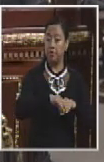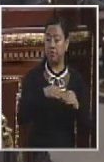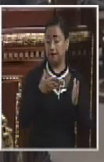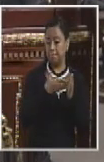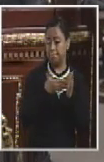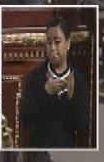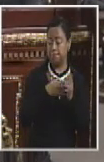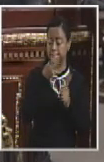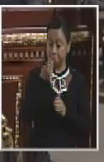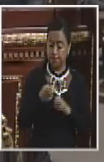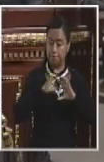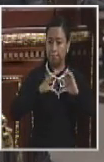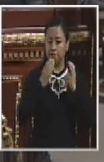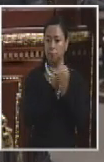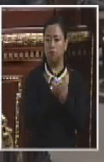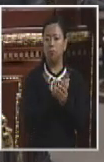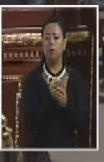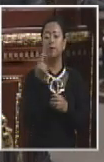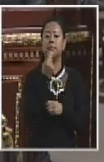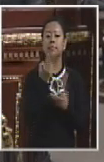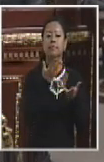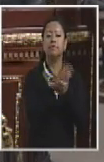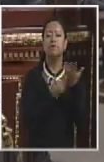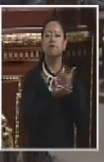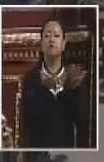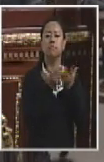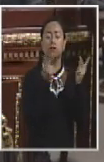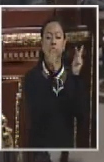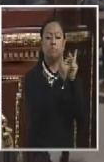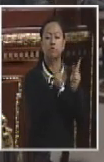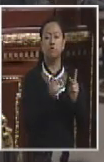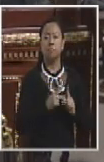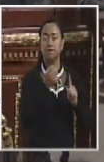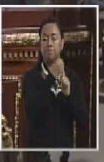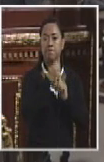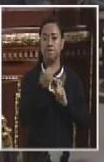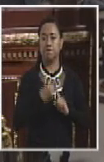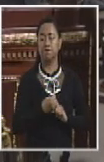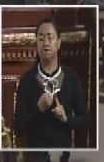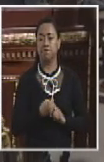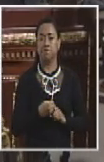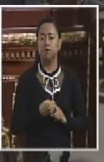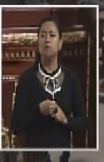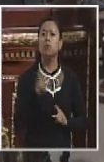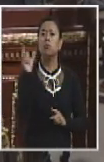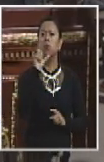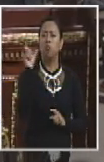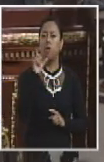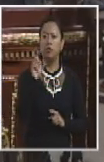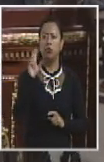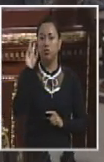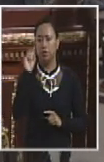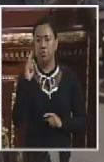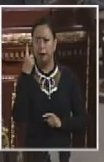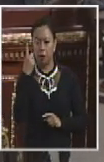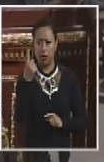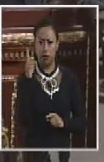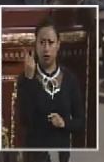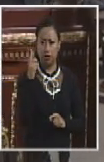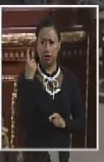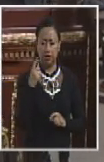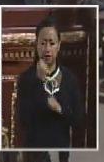este Congreso debe de realizar la armonización de su orden jurídico a más tardar el 31 de diciembre del